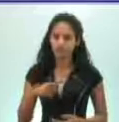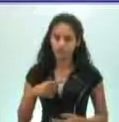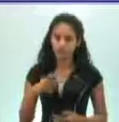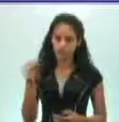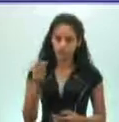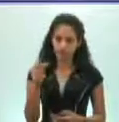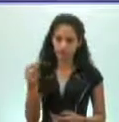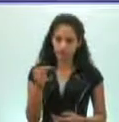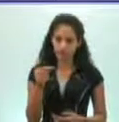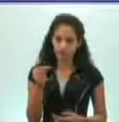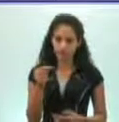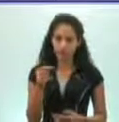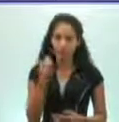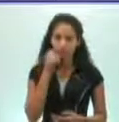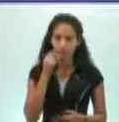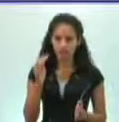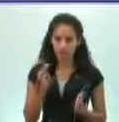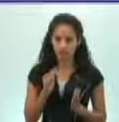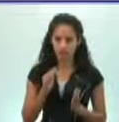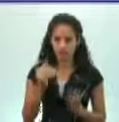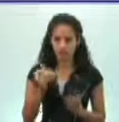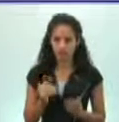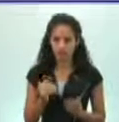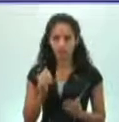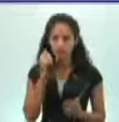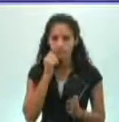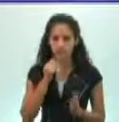ser mayor que el sustraendo.